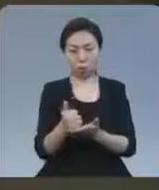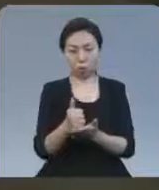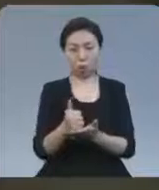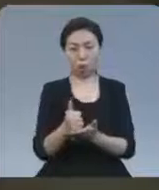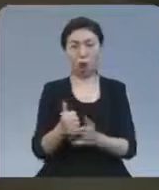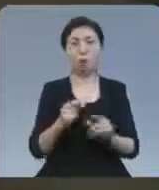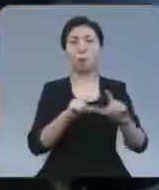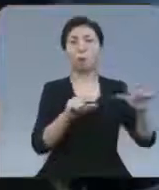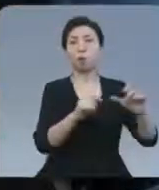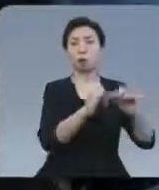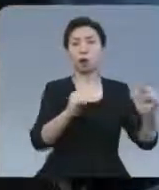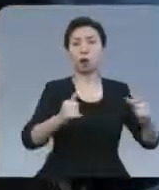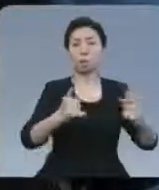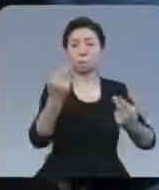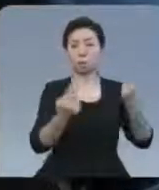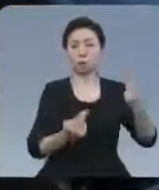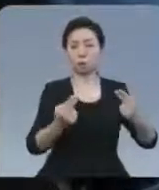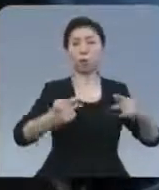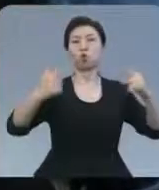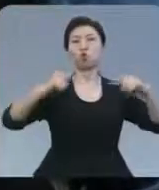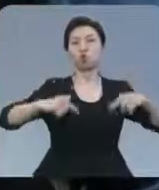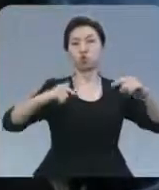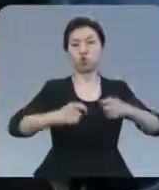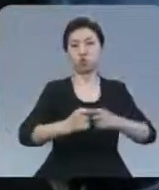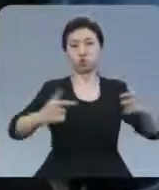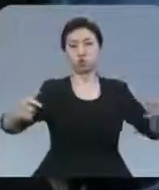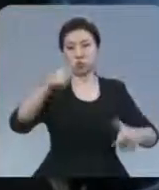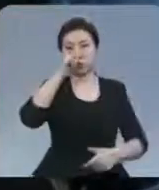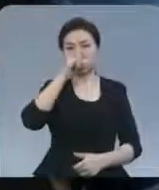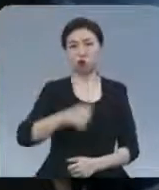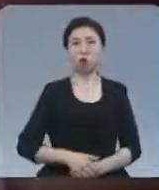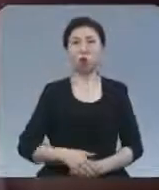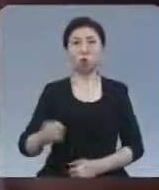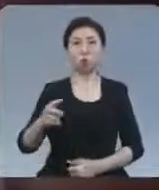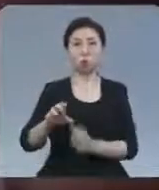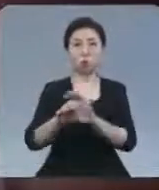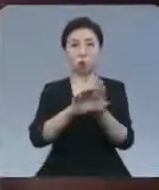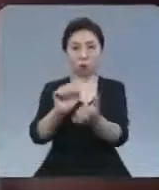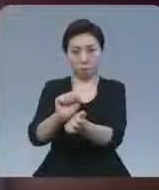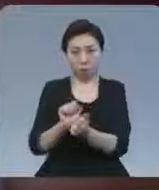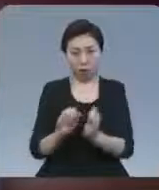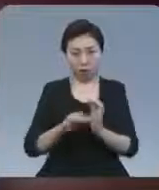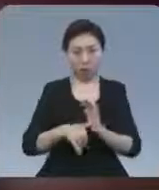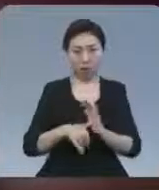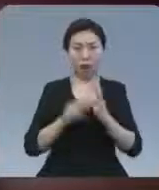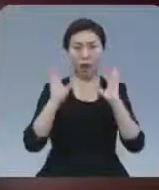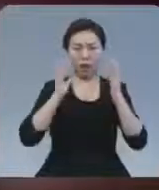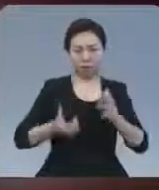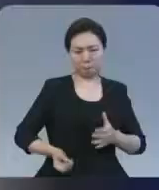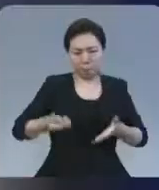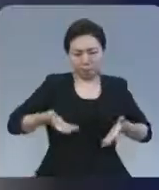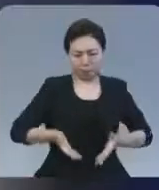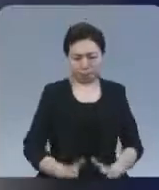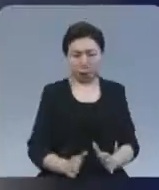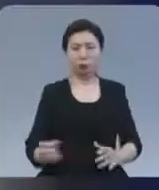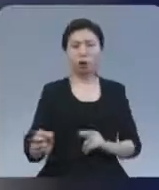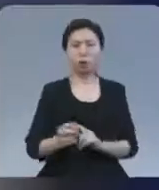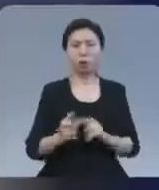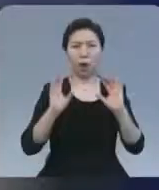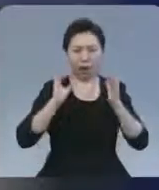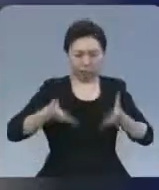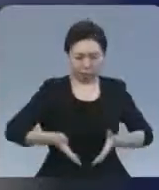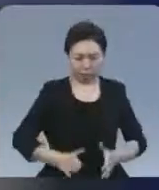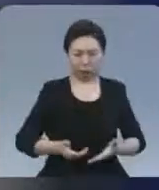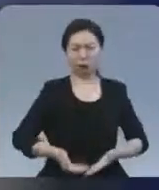las autoridades sanitarias explicaron que las mujeres en estado de gestación son hasta seis veces más vulnerables de sufrir patologías